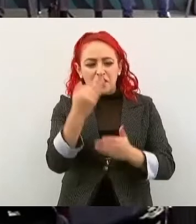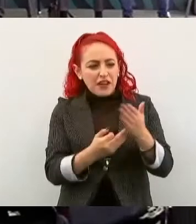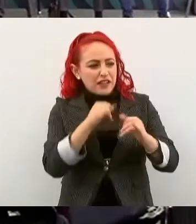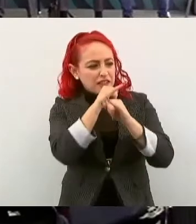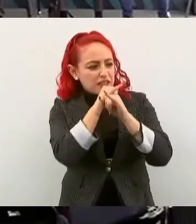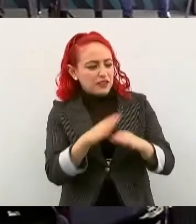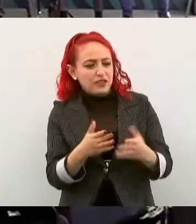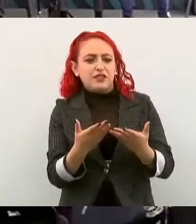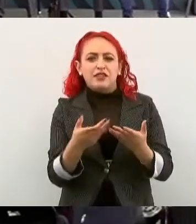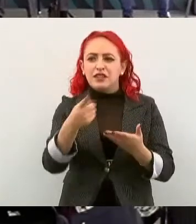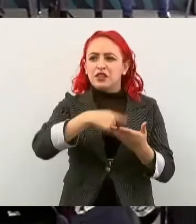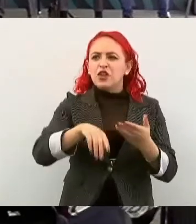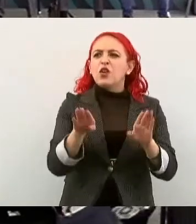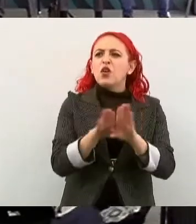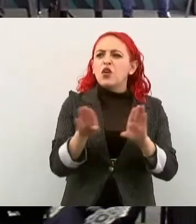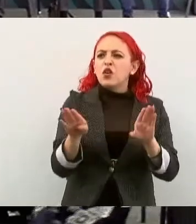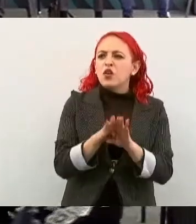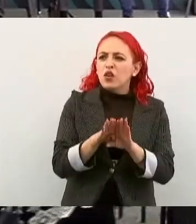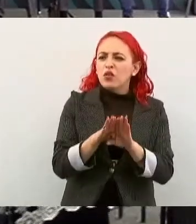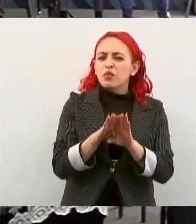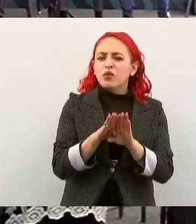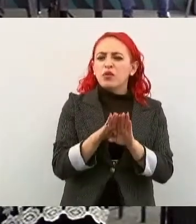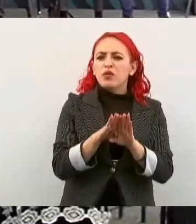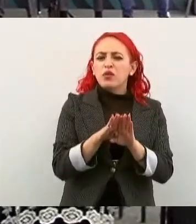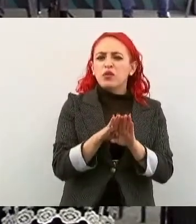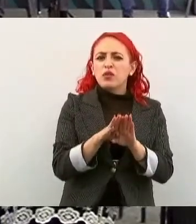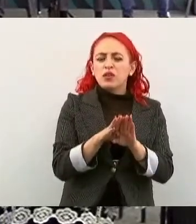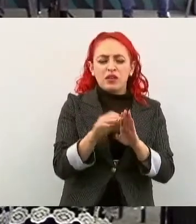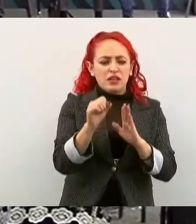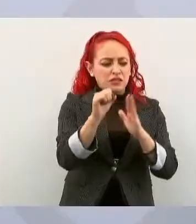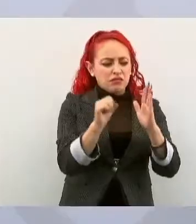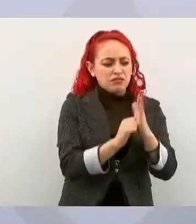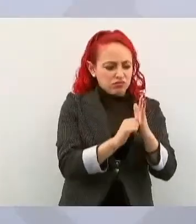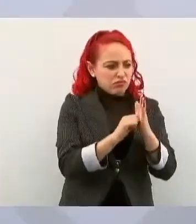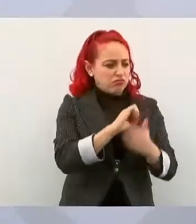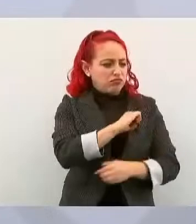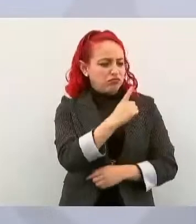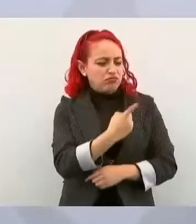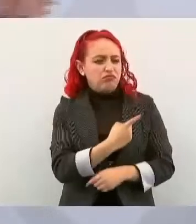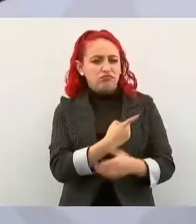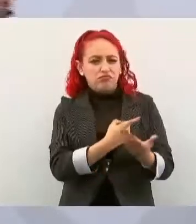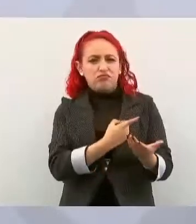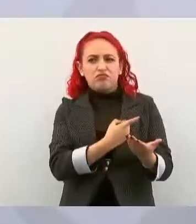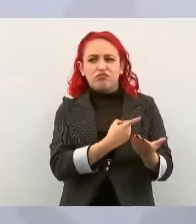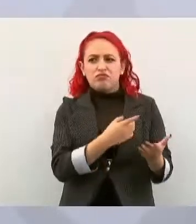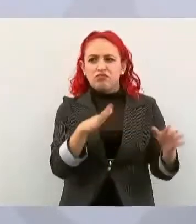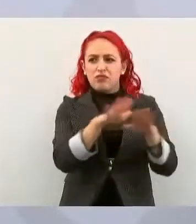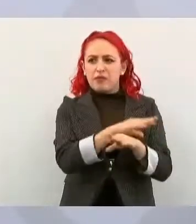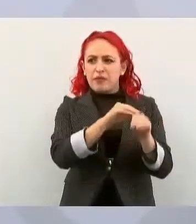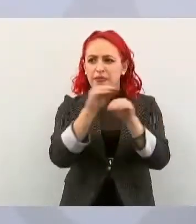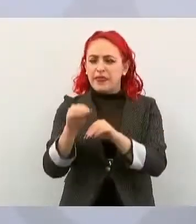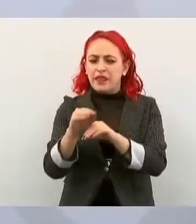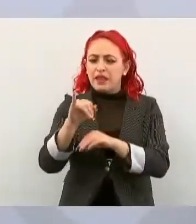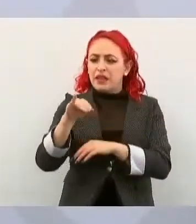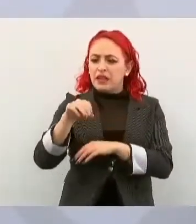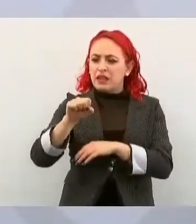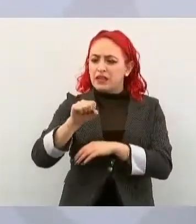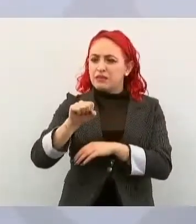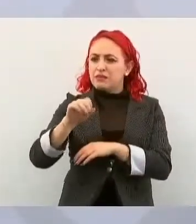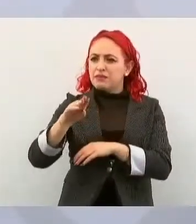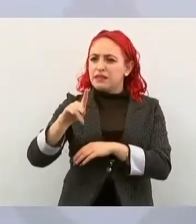desinformación de que cómo vas a pasar del sistema de salud al IMSS Bienestar